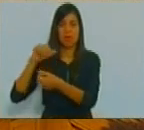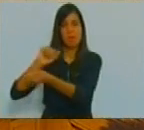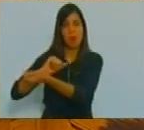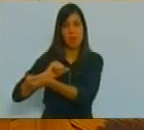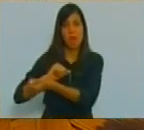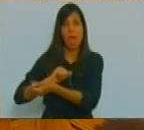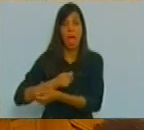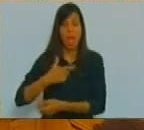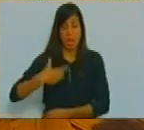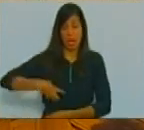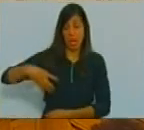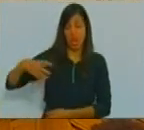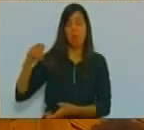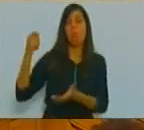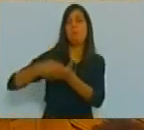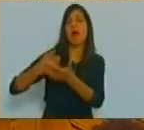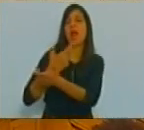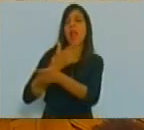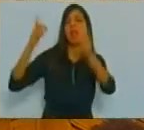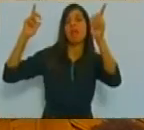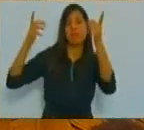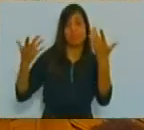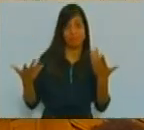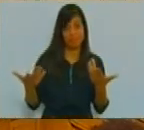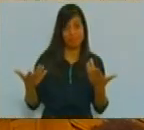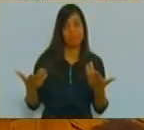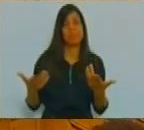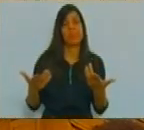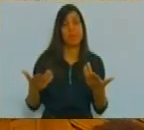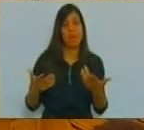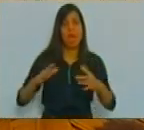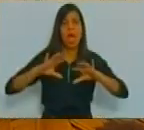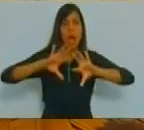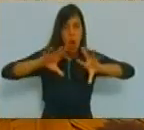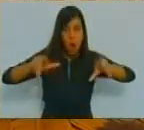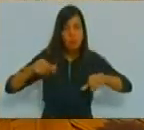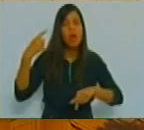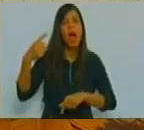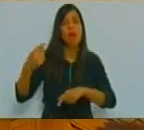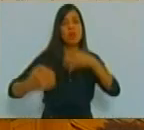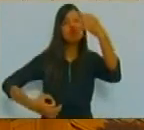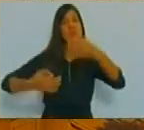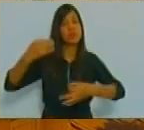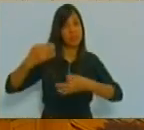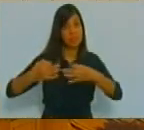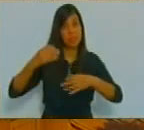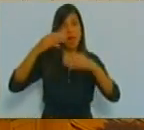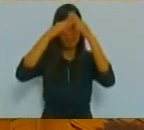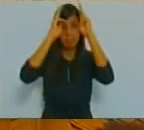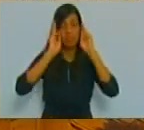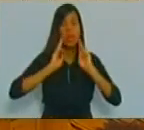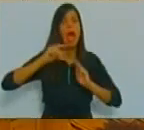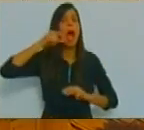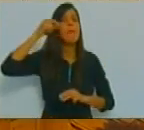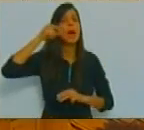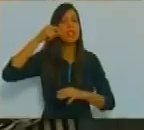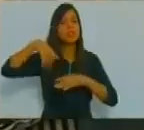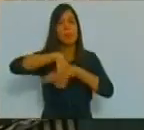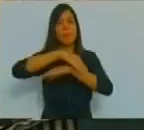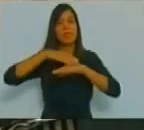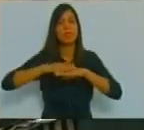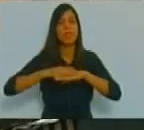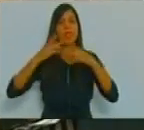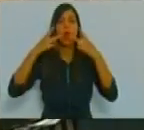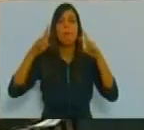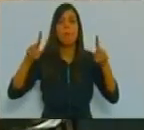pagaba su derecho a libertad una corrupción generalizada de esta señora en el ministerio público